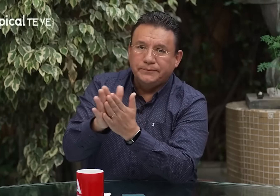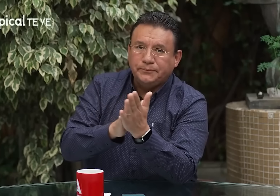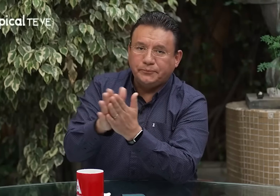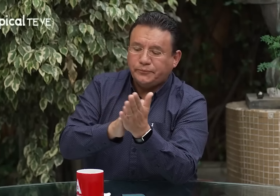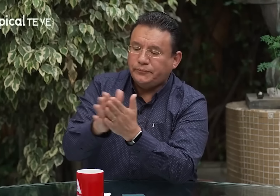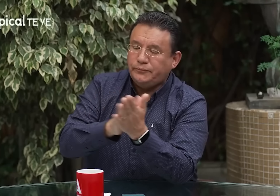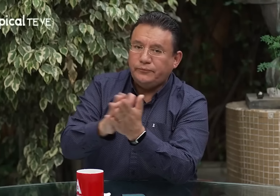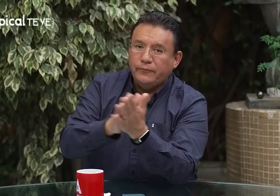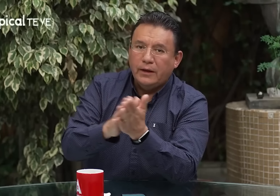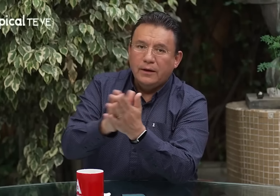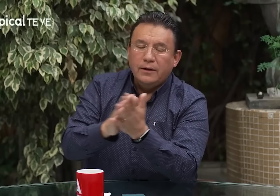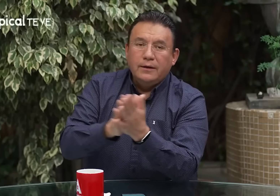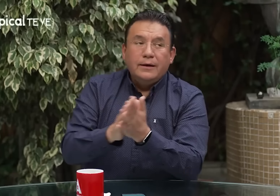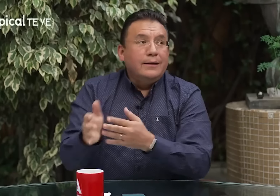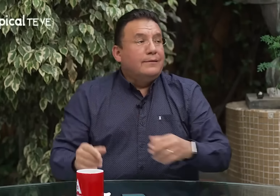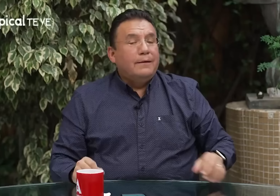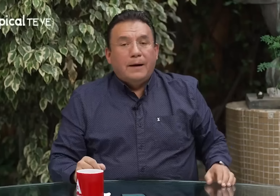poquito.